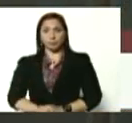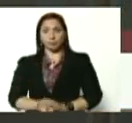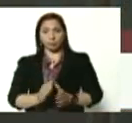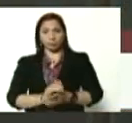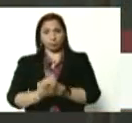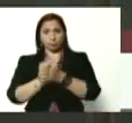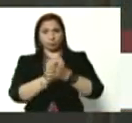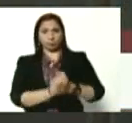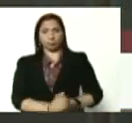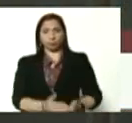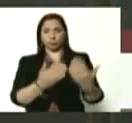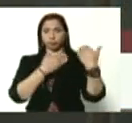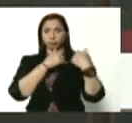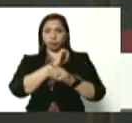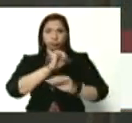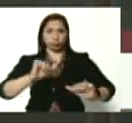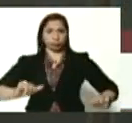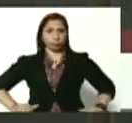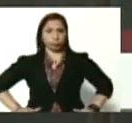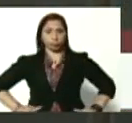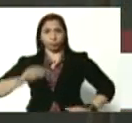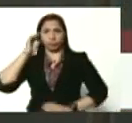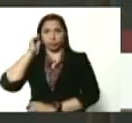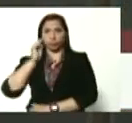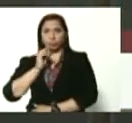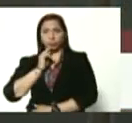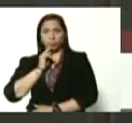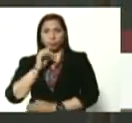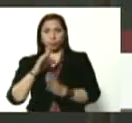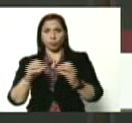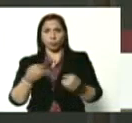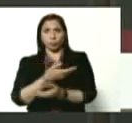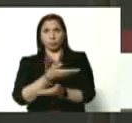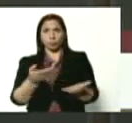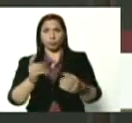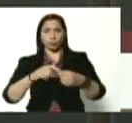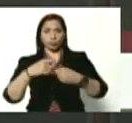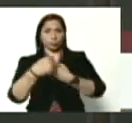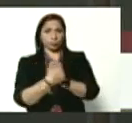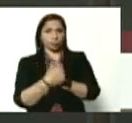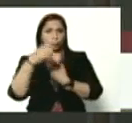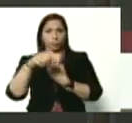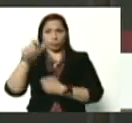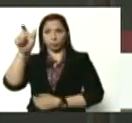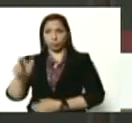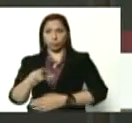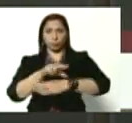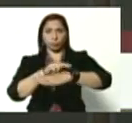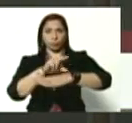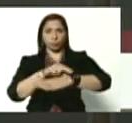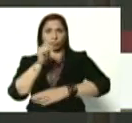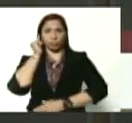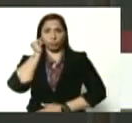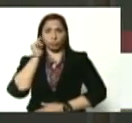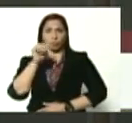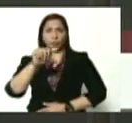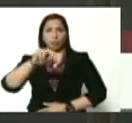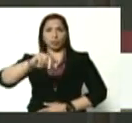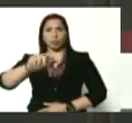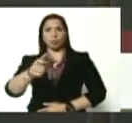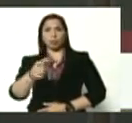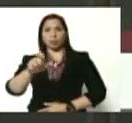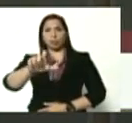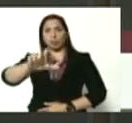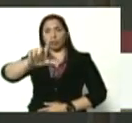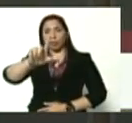representante de la fuerza armada nacional bolivariana de todos sus componentes jana doctora ángela fernández